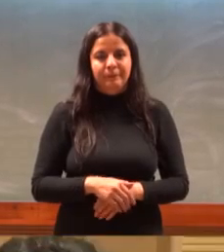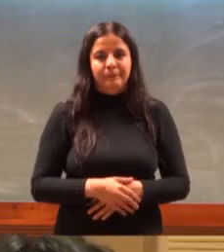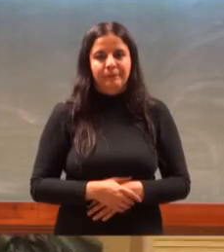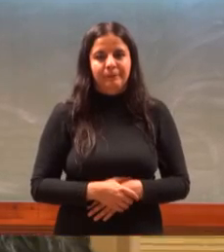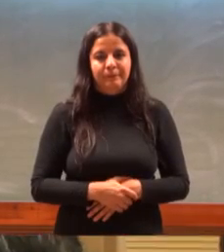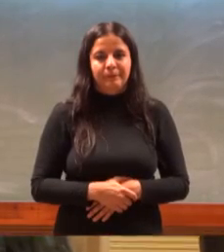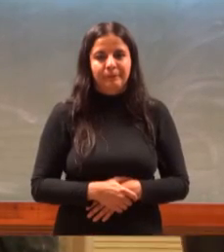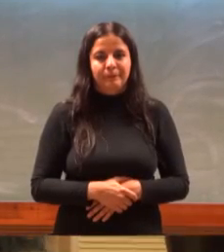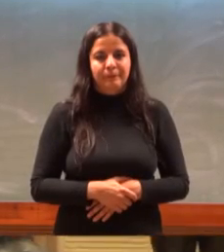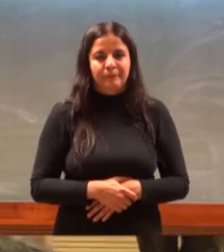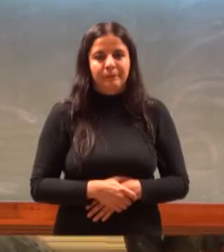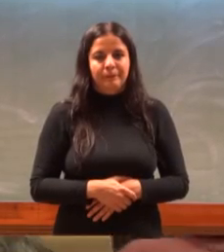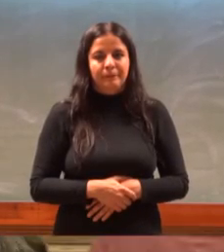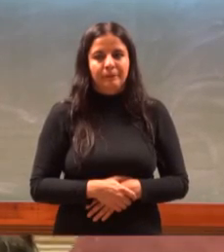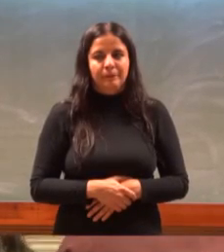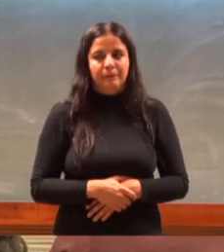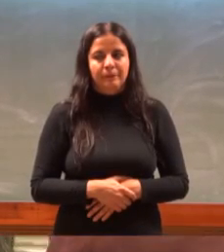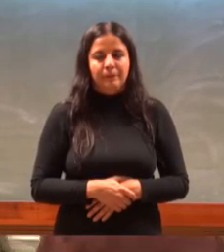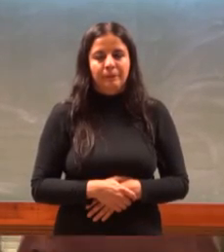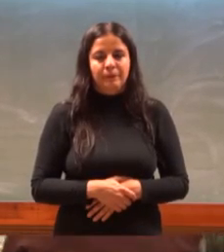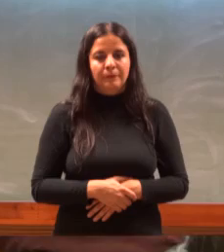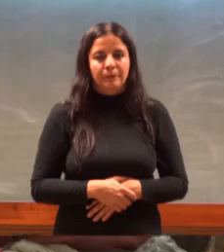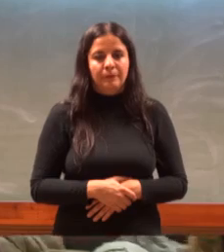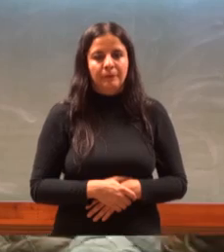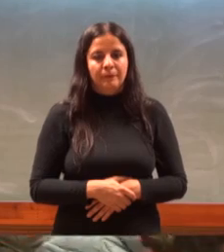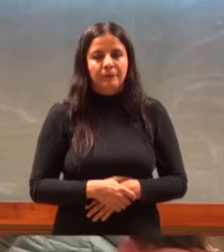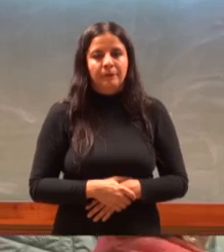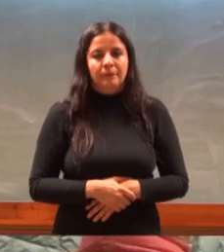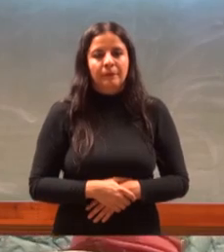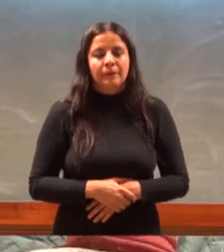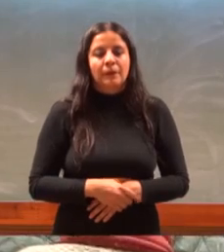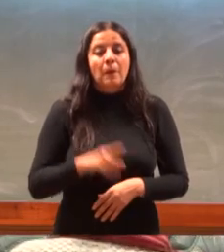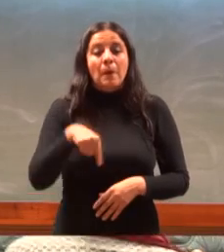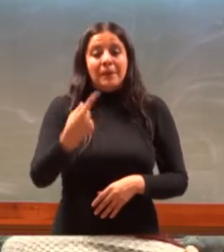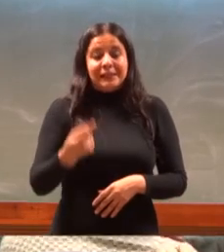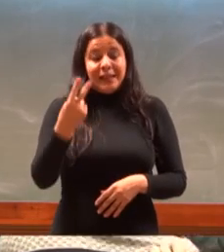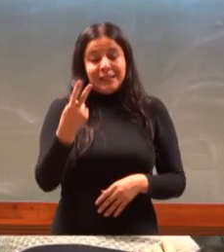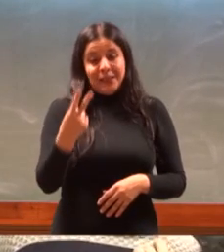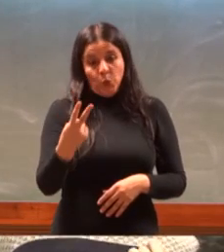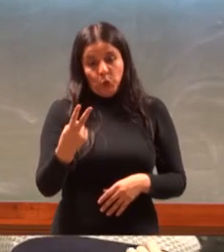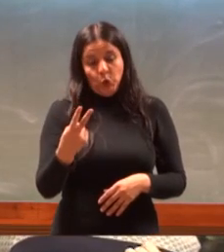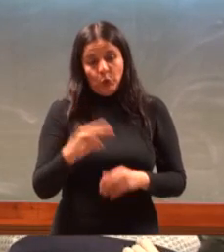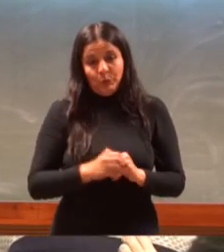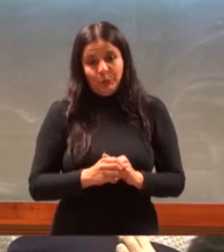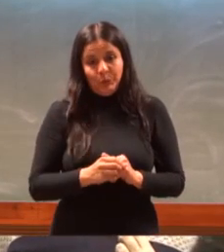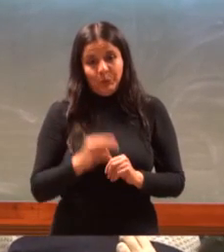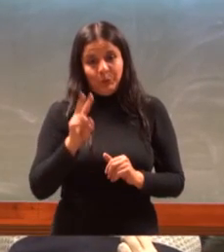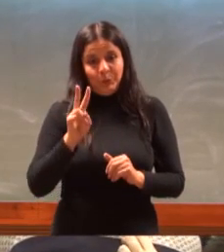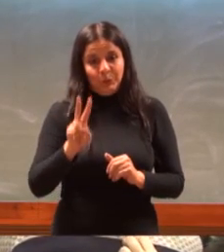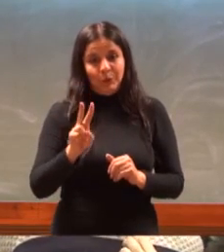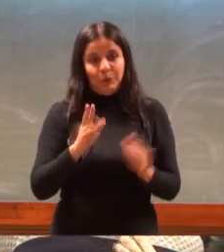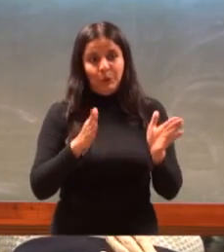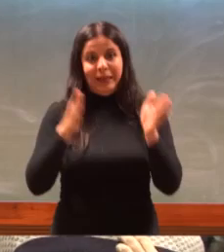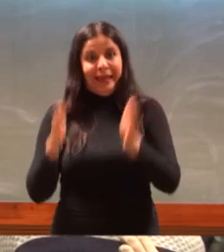terreno vamos a pasar al segundo punto el segundo eje que desarrolla la